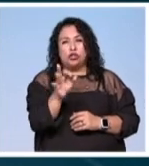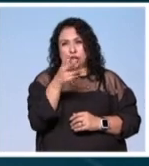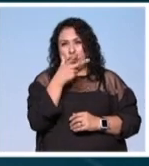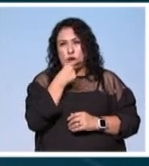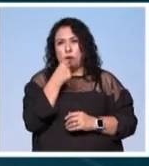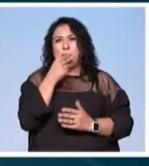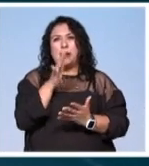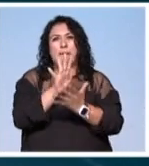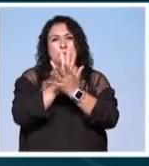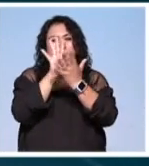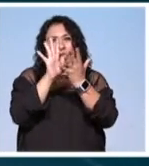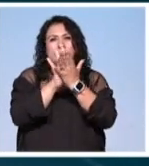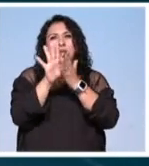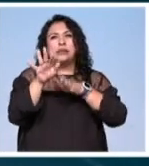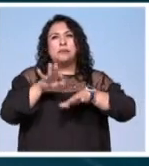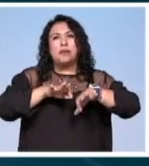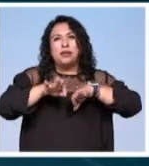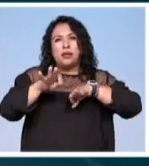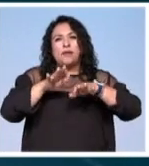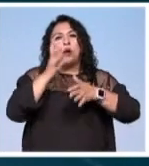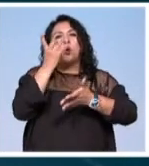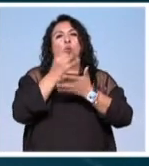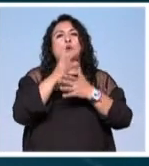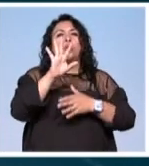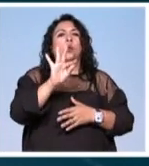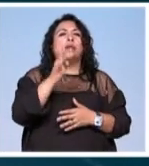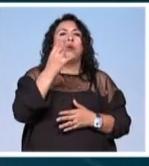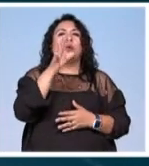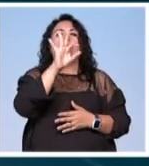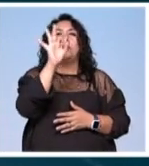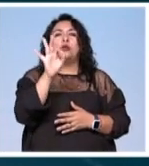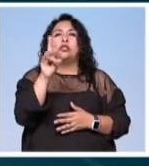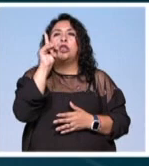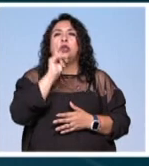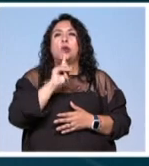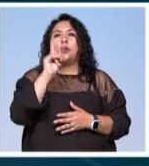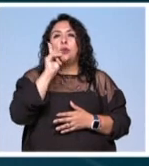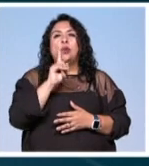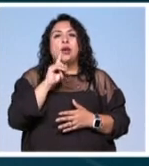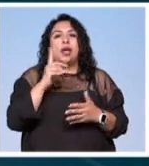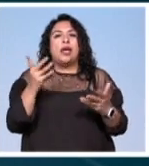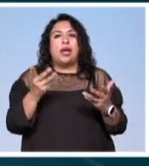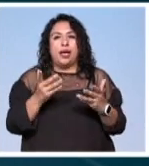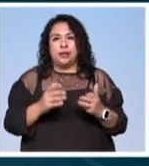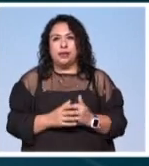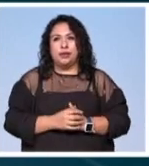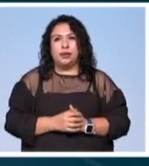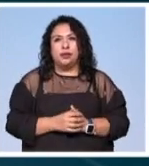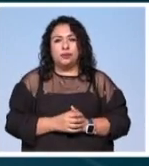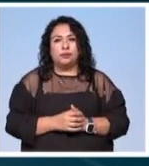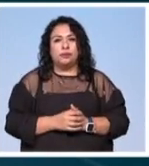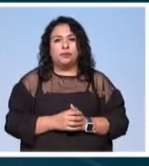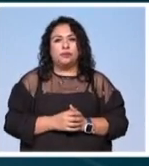los hombres participan de la fuerza laboral solo el 44% de las mujeres lo hacen